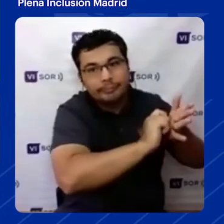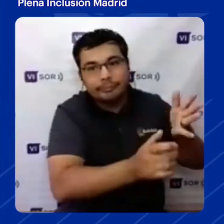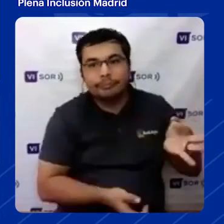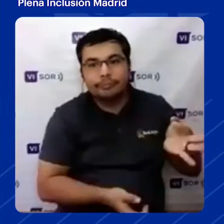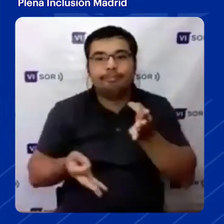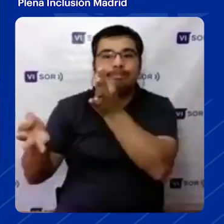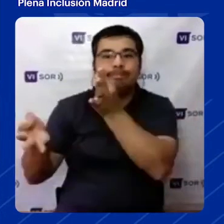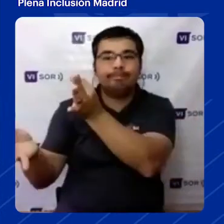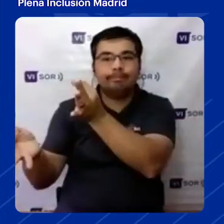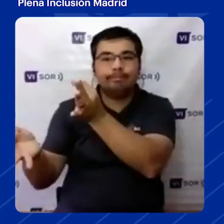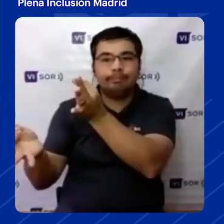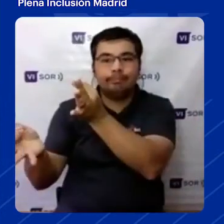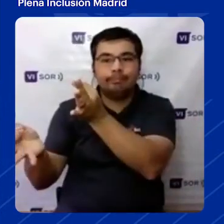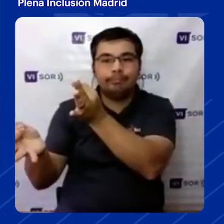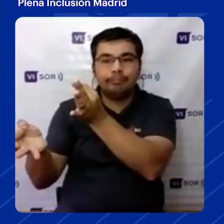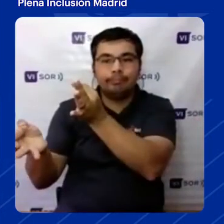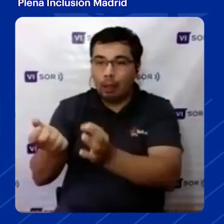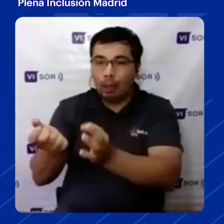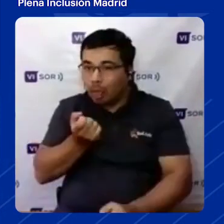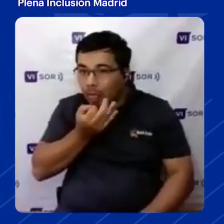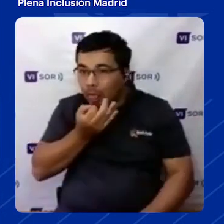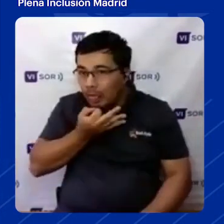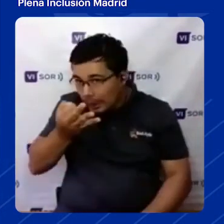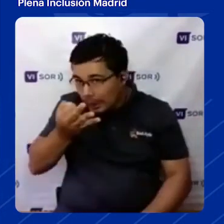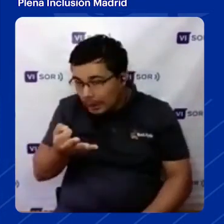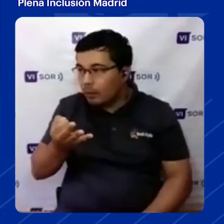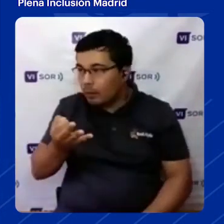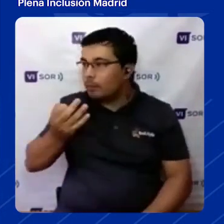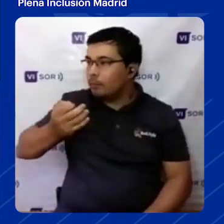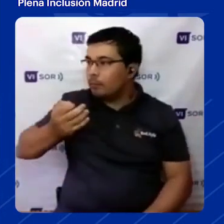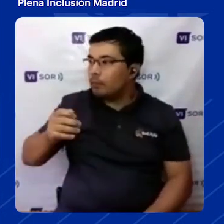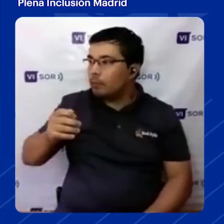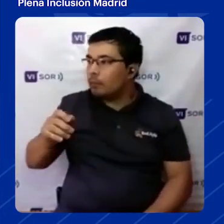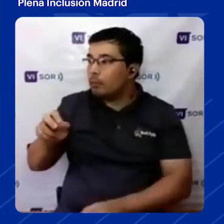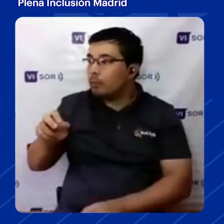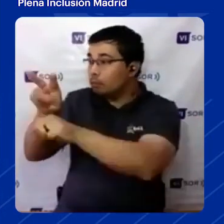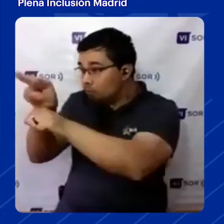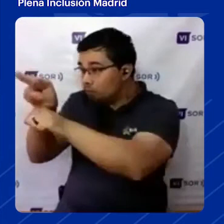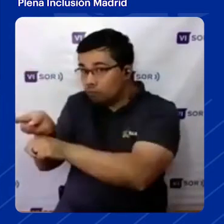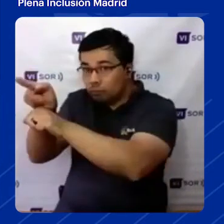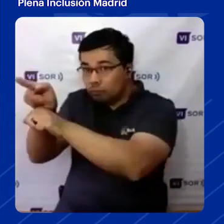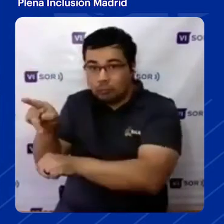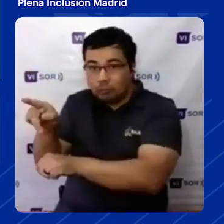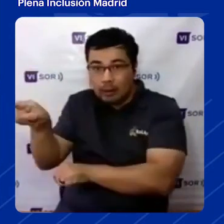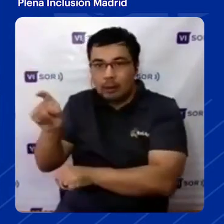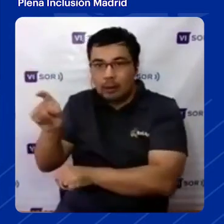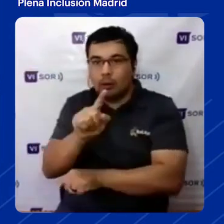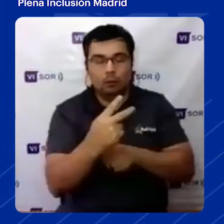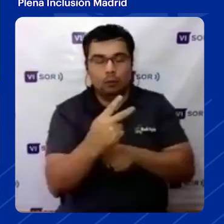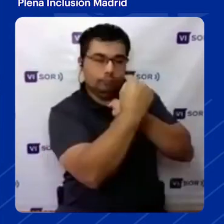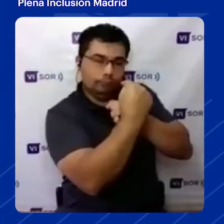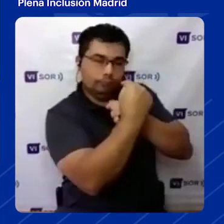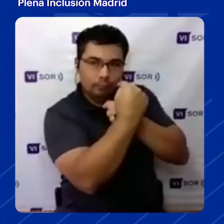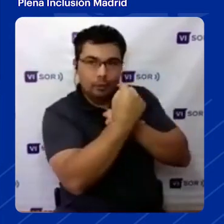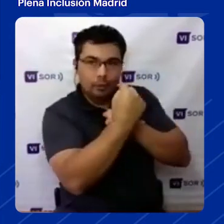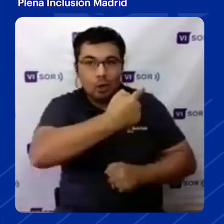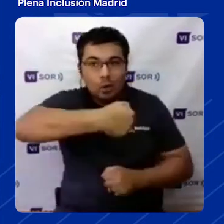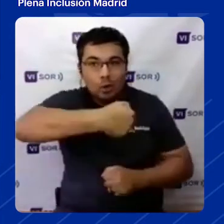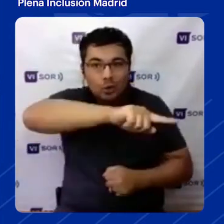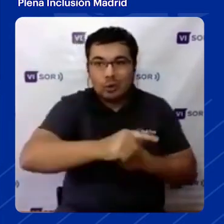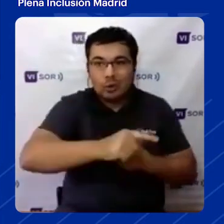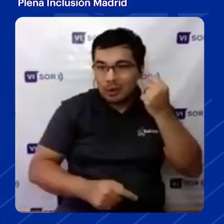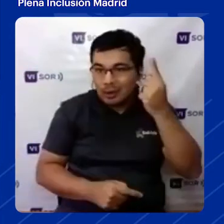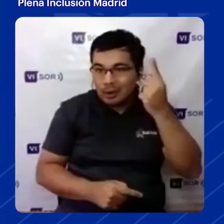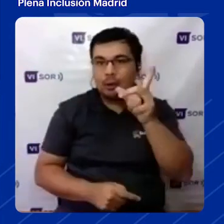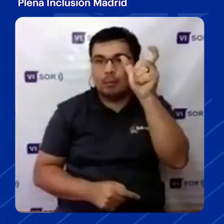nos examinamos nosotros. Entonces siempre se tiene que hacer en grupo para que precisamente con grupos de personas con dificultad